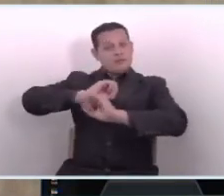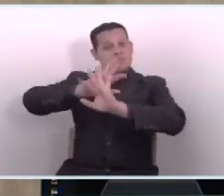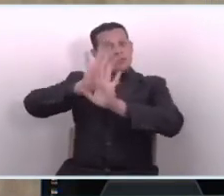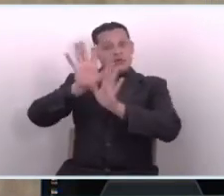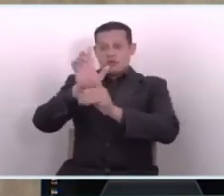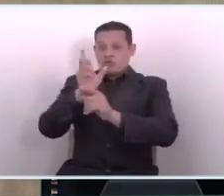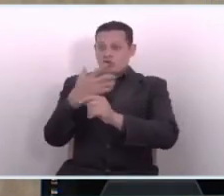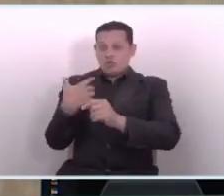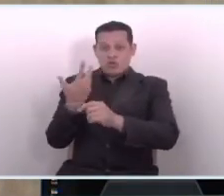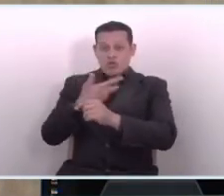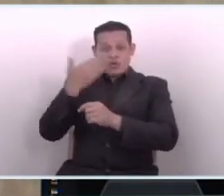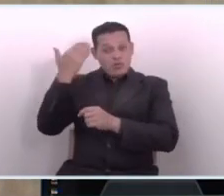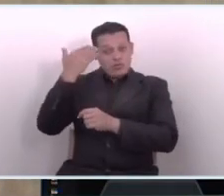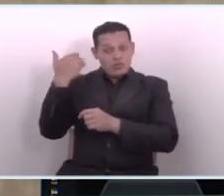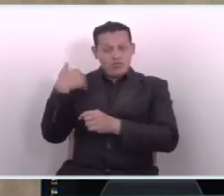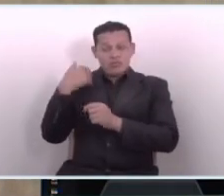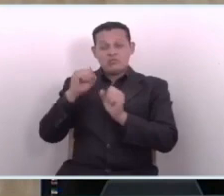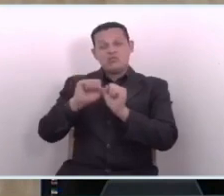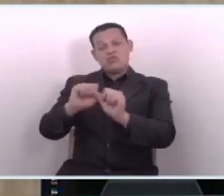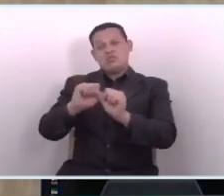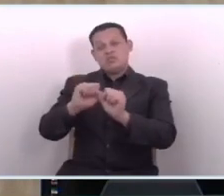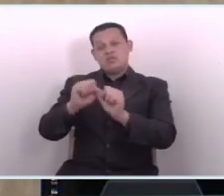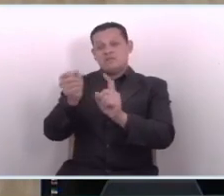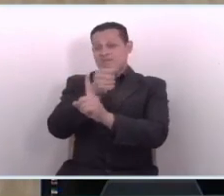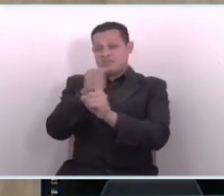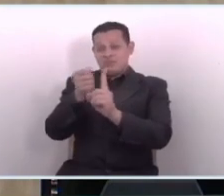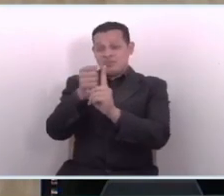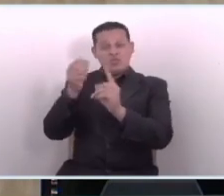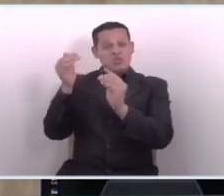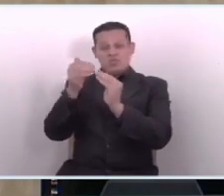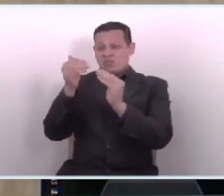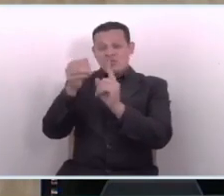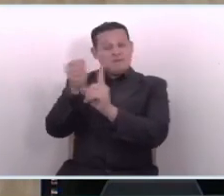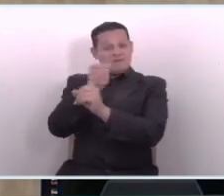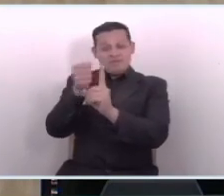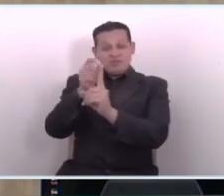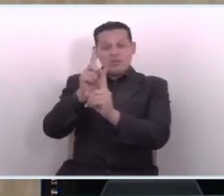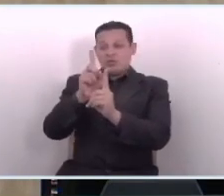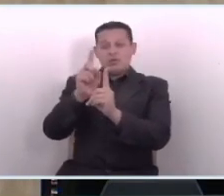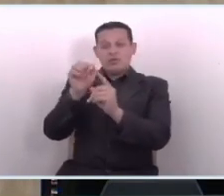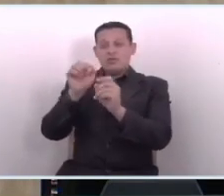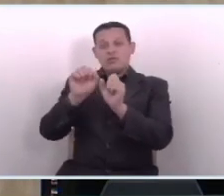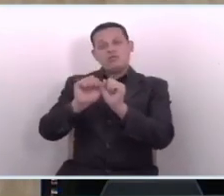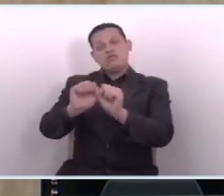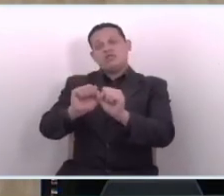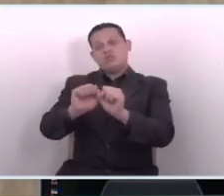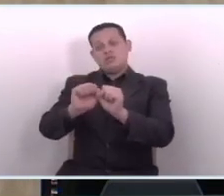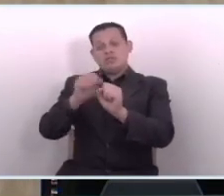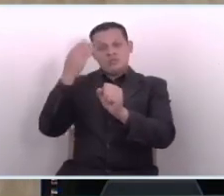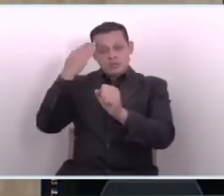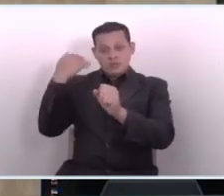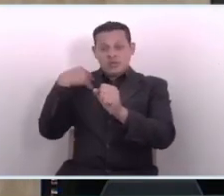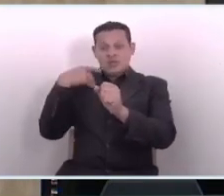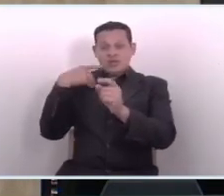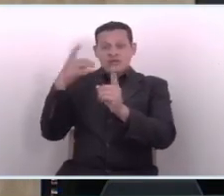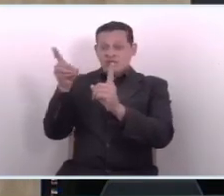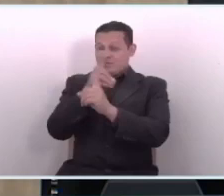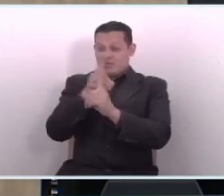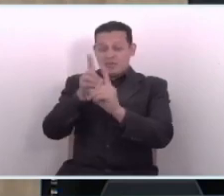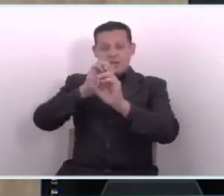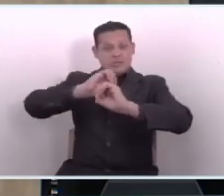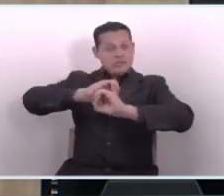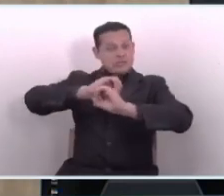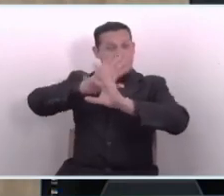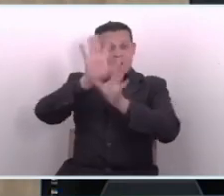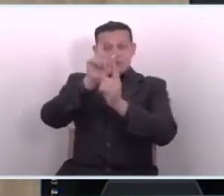no todas las muertes violentas de mujeres son feminicidios. El feminicidio es un tipo delictivo bastante claro